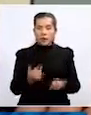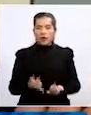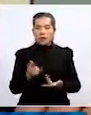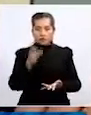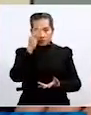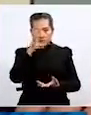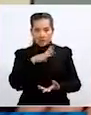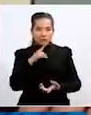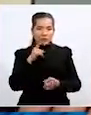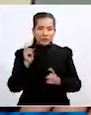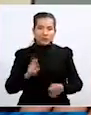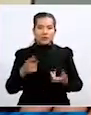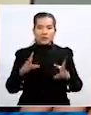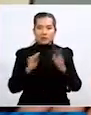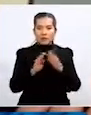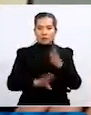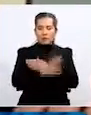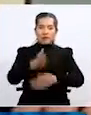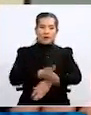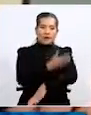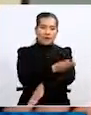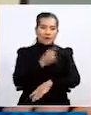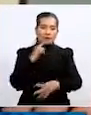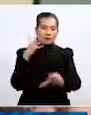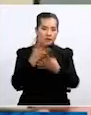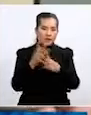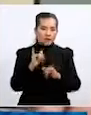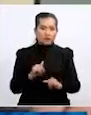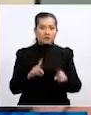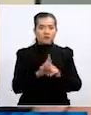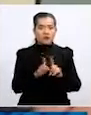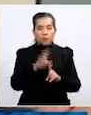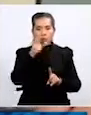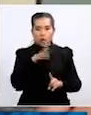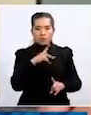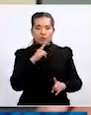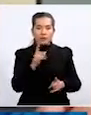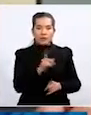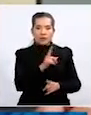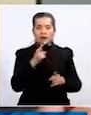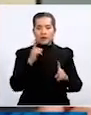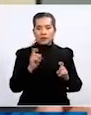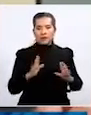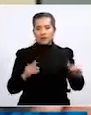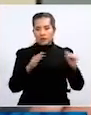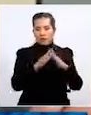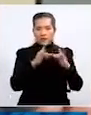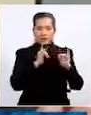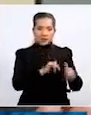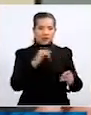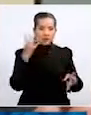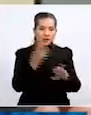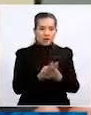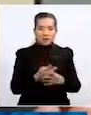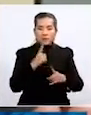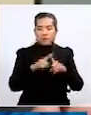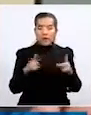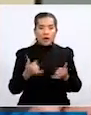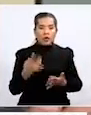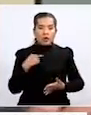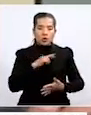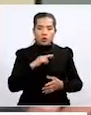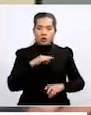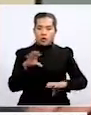que mantenerse detenido preventivamente en Chonchocoro, en la ciudad de La Paz. Del tribunal de sentencia con relación a la acción de libertad no hemos